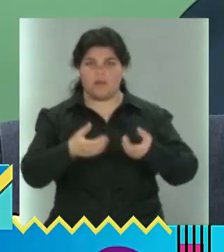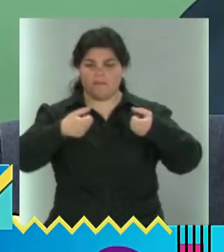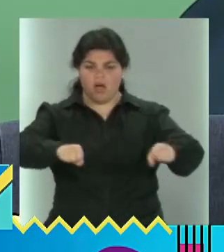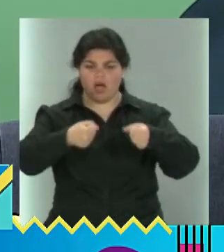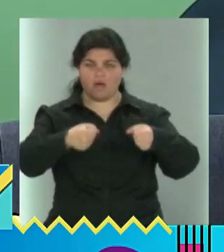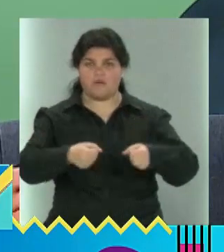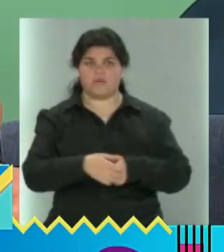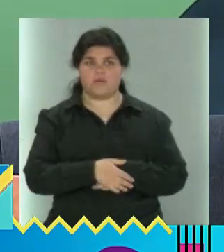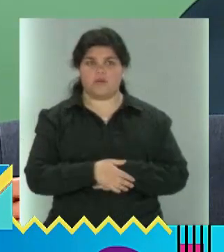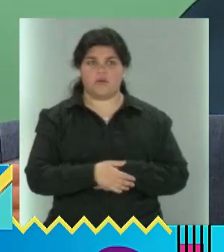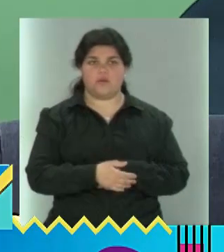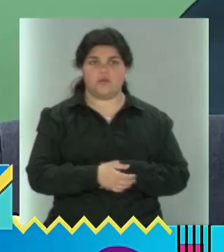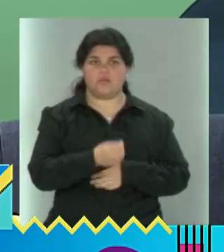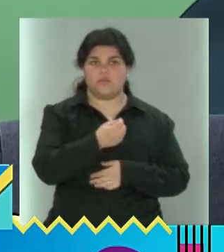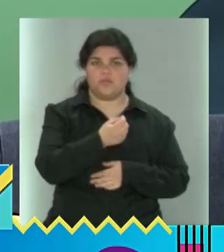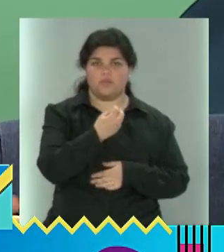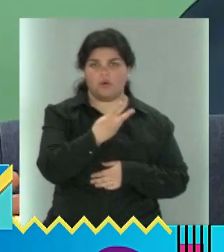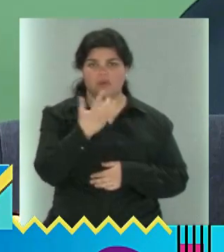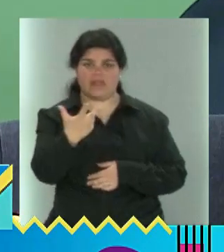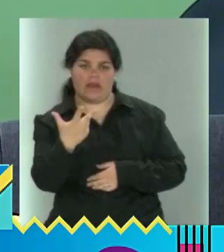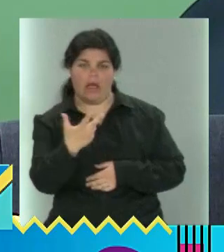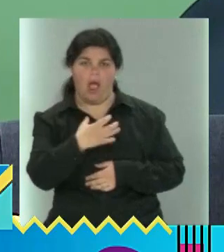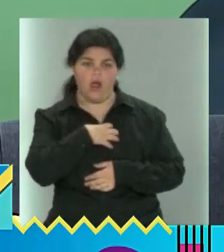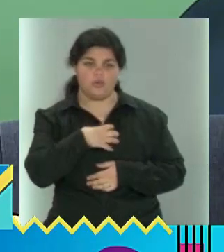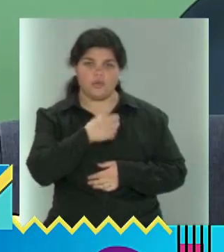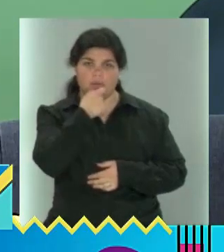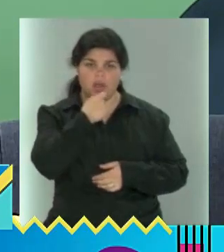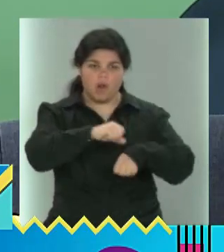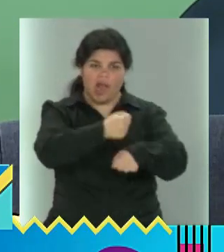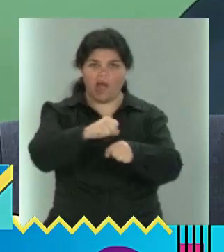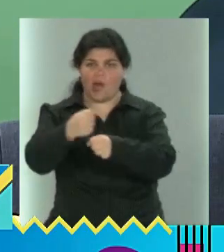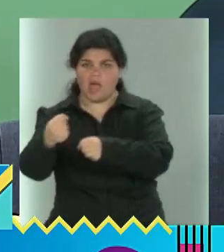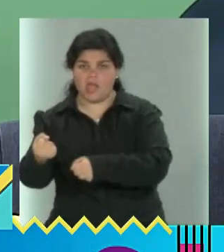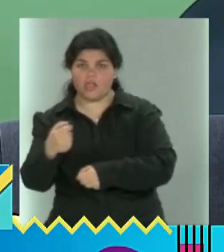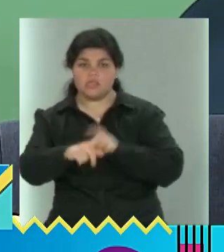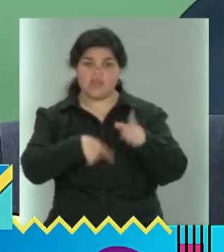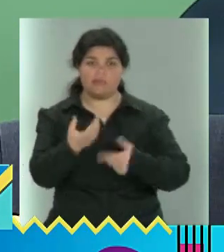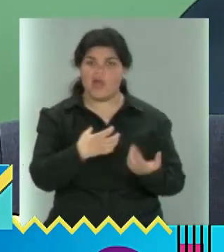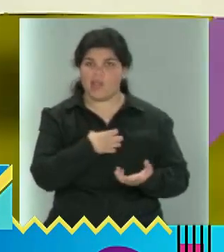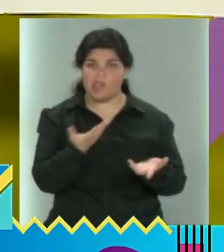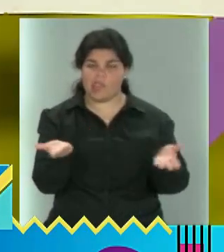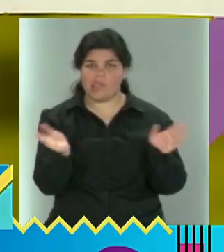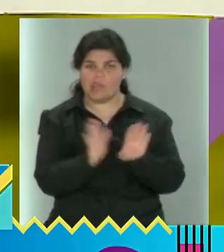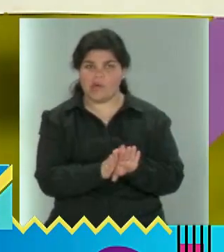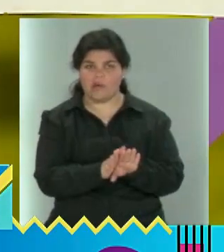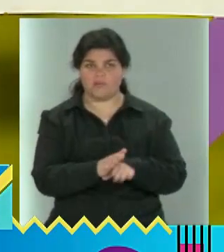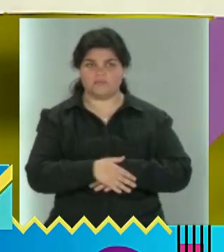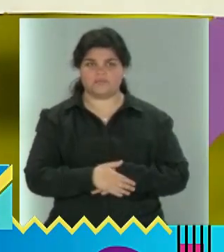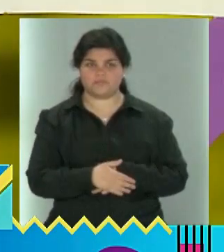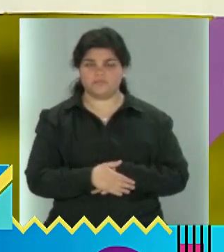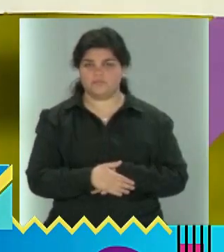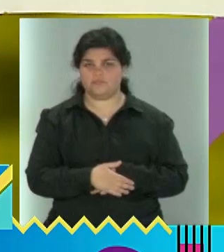tres alumnos, te quedas sin alumno. No hay más practicante. Tengo que cerrar el doble. Necesitaron ponerle otros ingredientes.